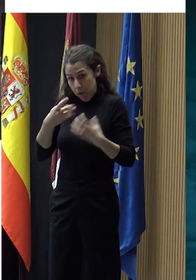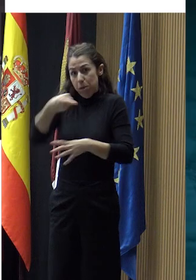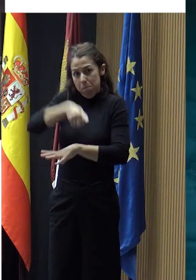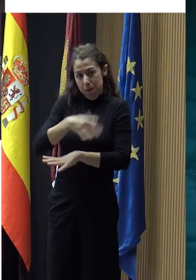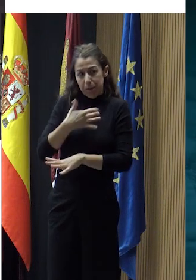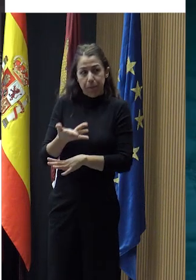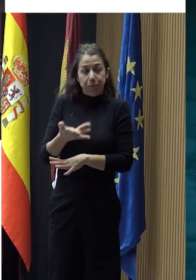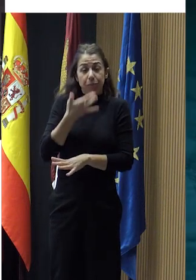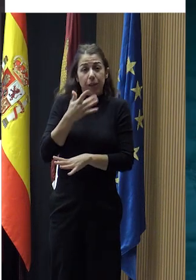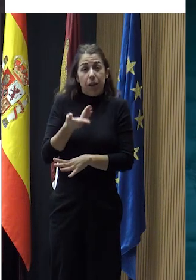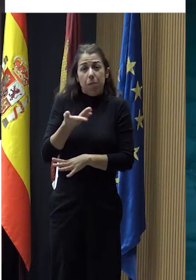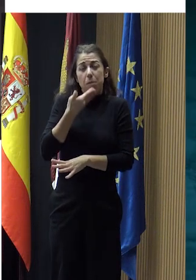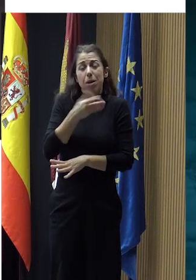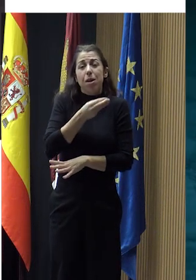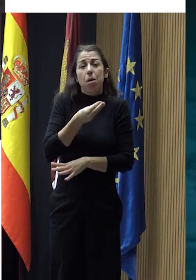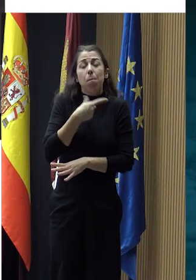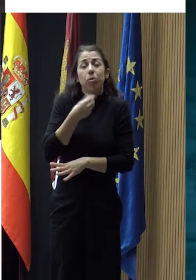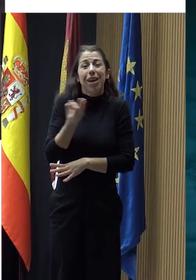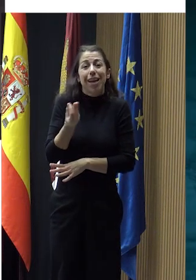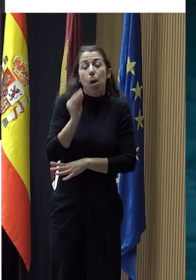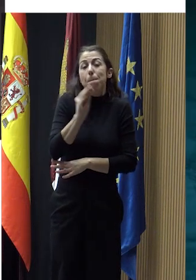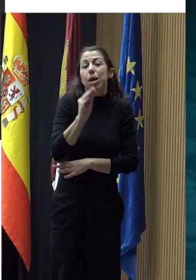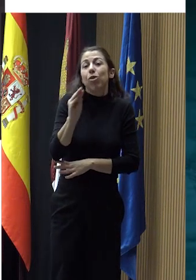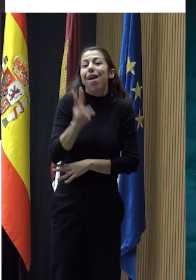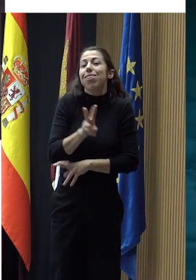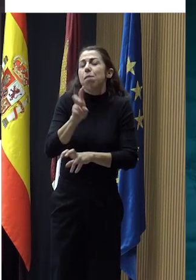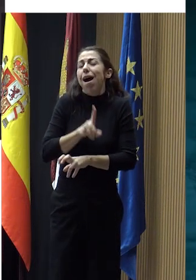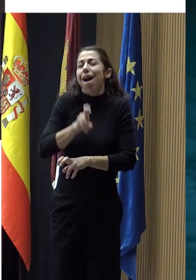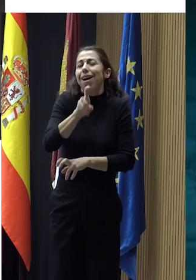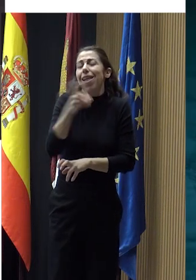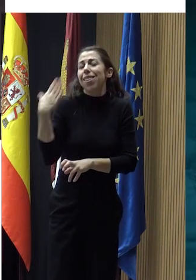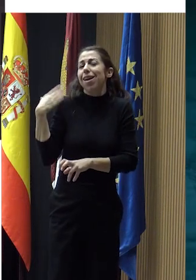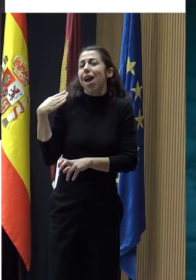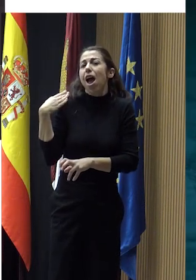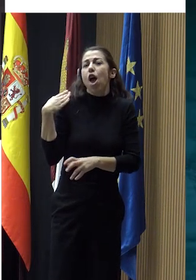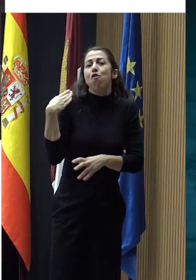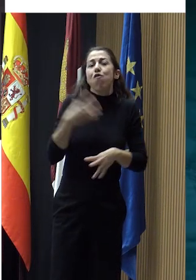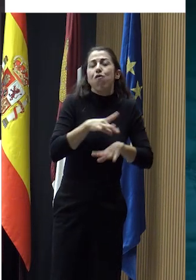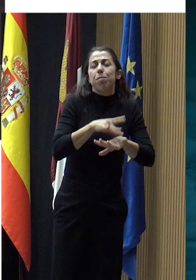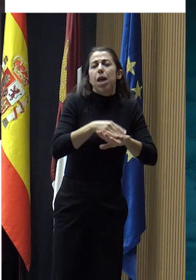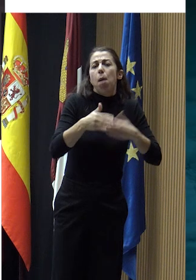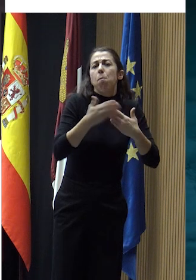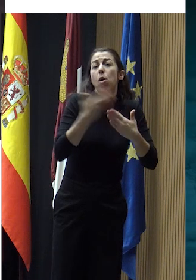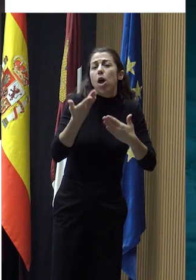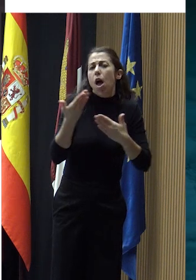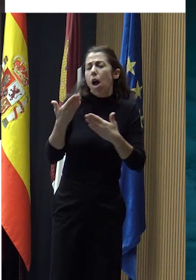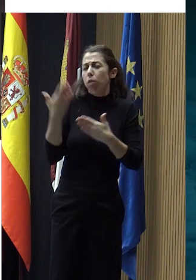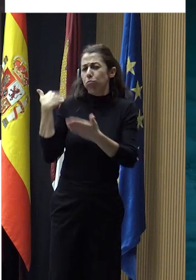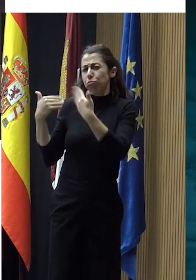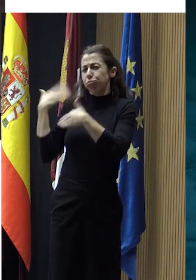¿no? Entonces, me gustaría preguntaros si sabéis desde cuándo existe el cáncer. Si creéis que es una enfermedad moderna, si ha existido desde